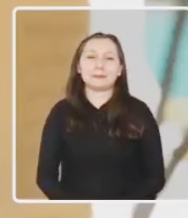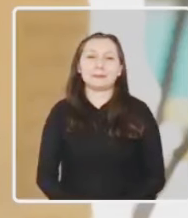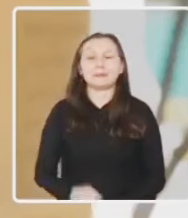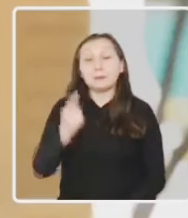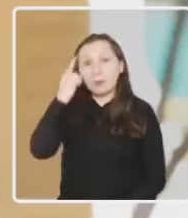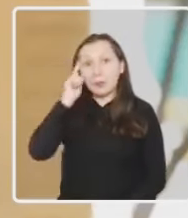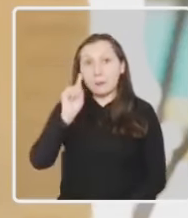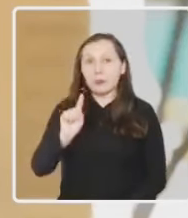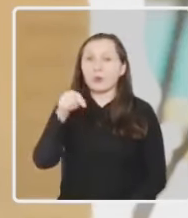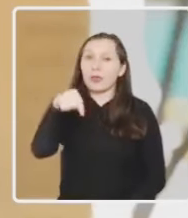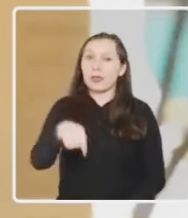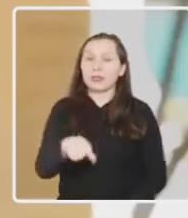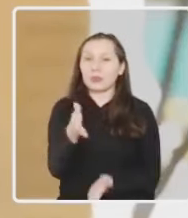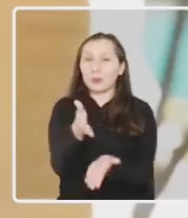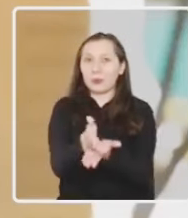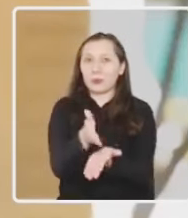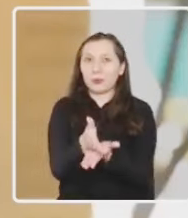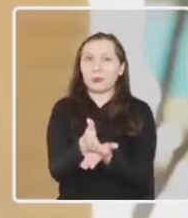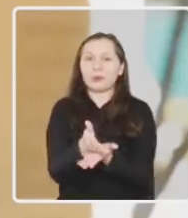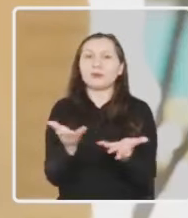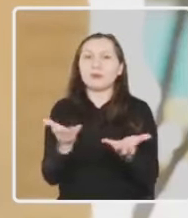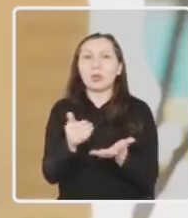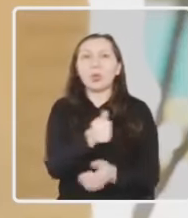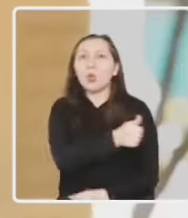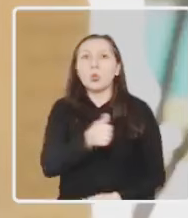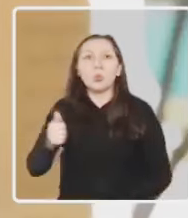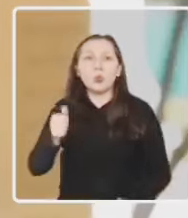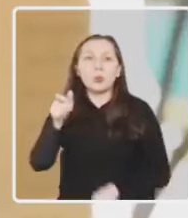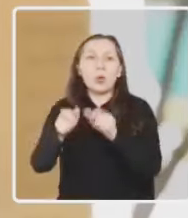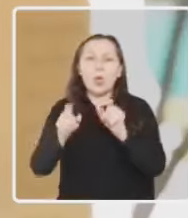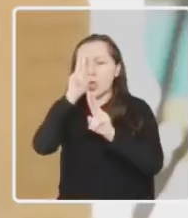Pero acá, en este colegio, la gracia es que todos son iguales.